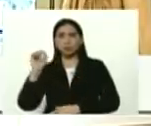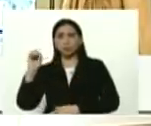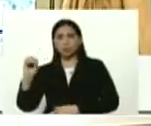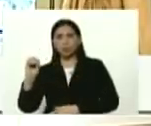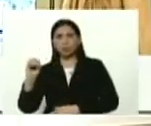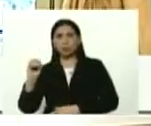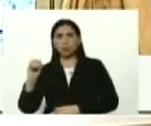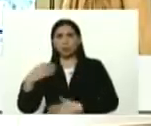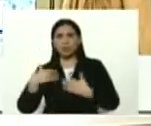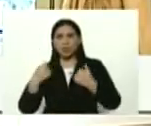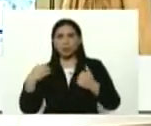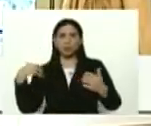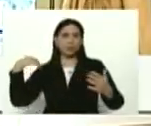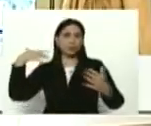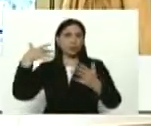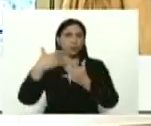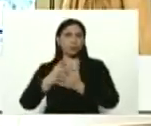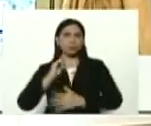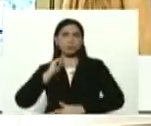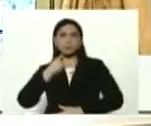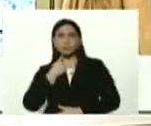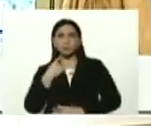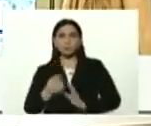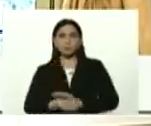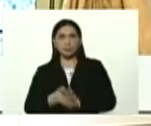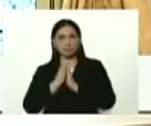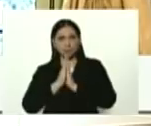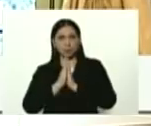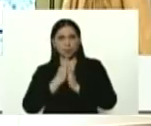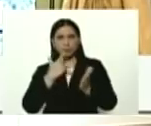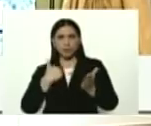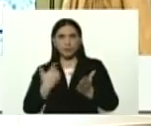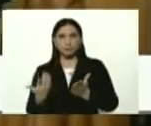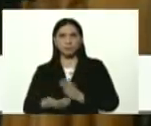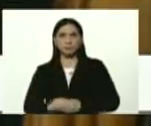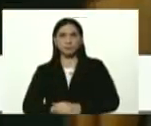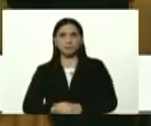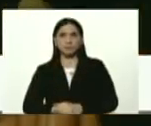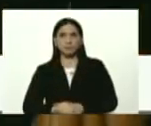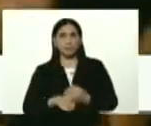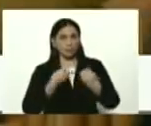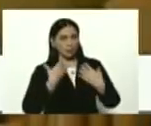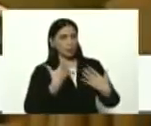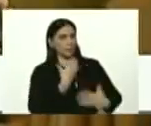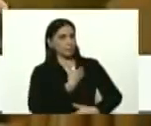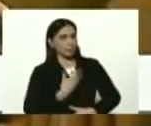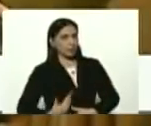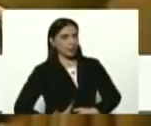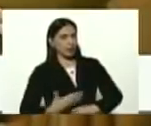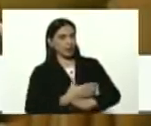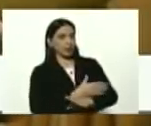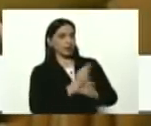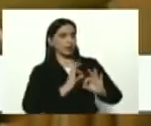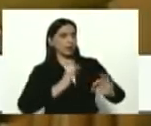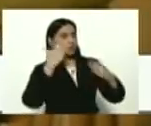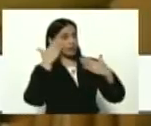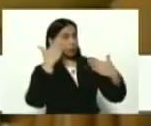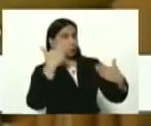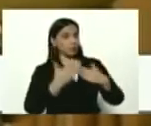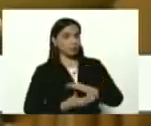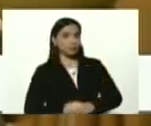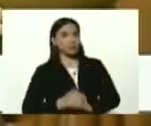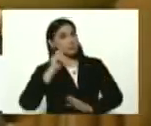salud originaria, de salud ancestral, por favor? Bueno, presidente, antes que nada saludarlo, ¿no?